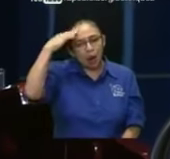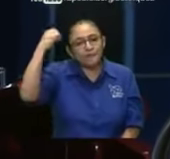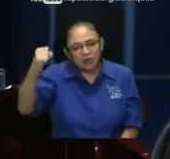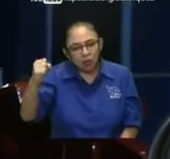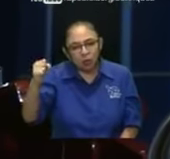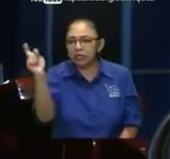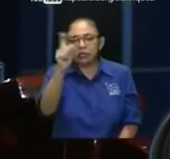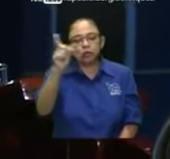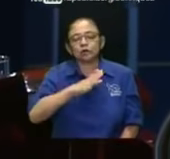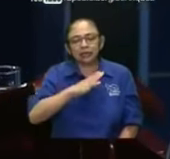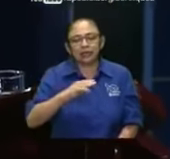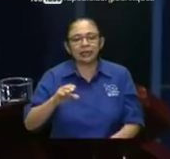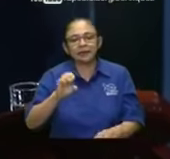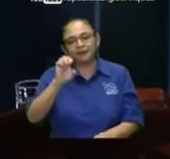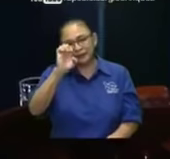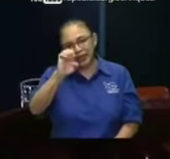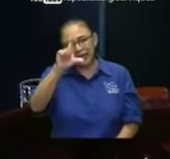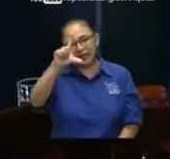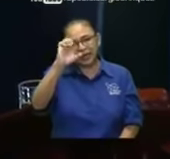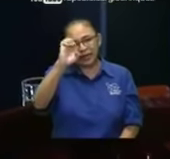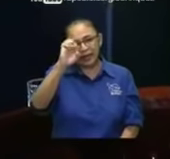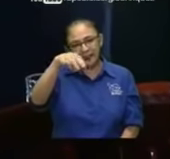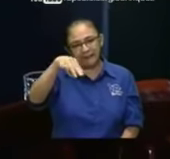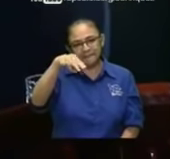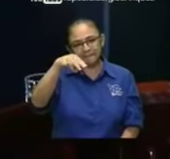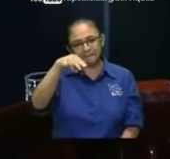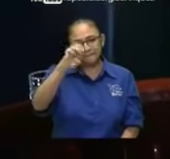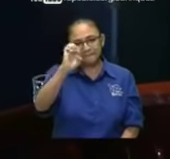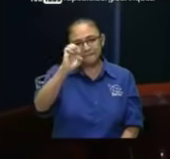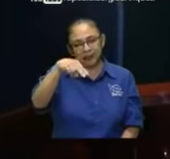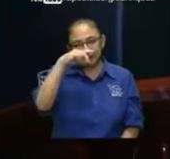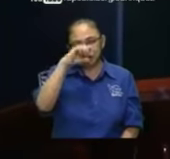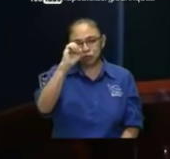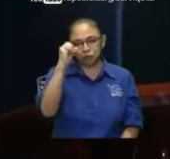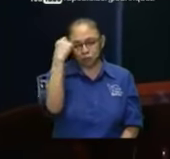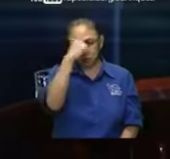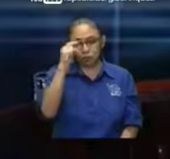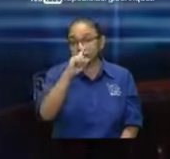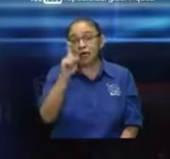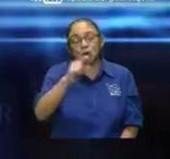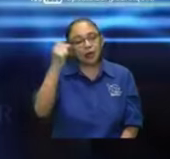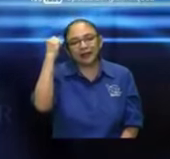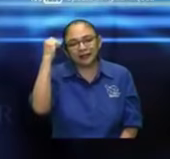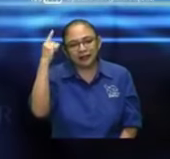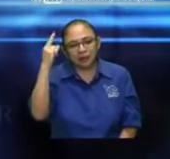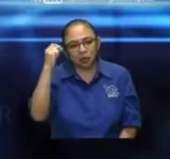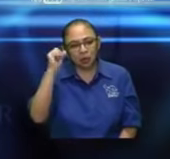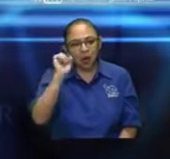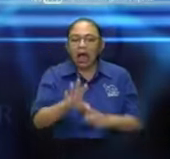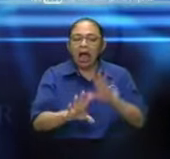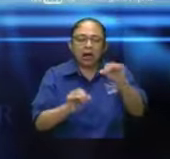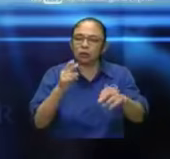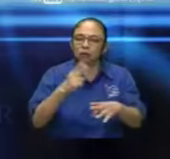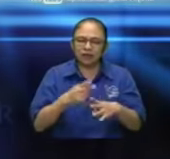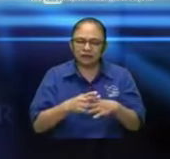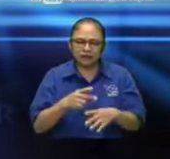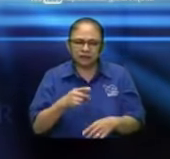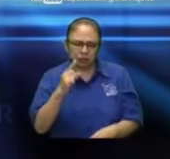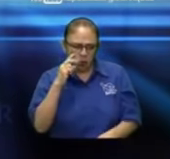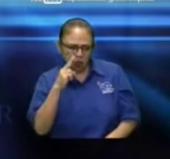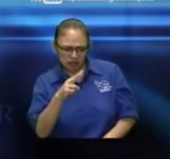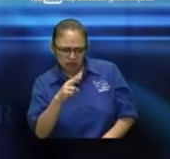elementos, y es juzgar sin entender. A veces uno juzga cosas y no las